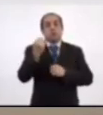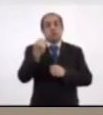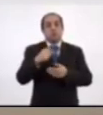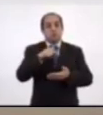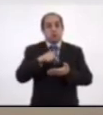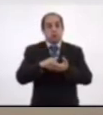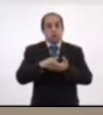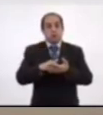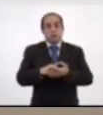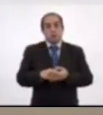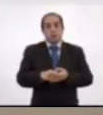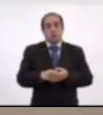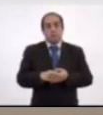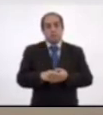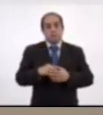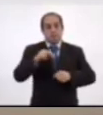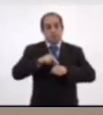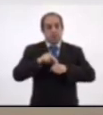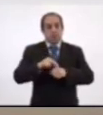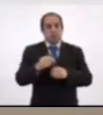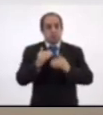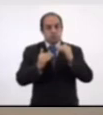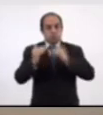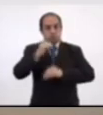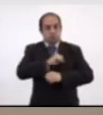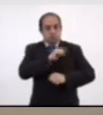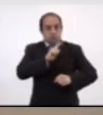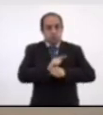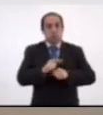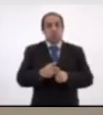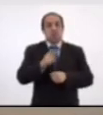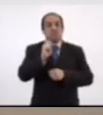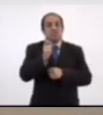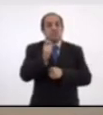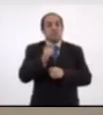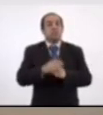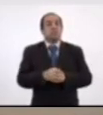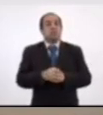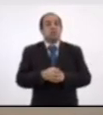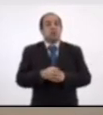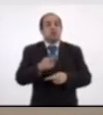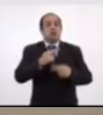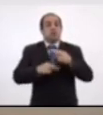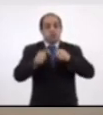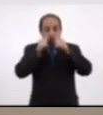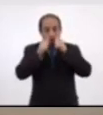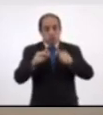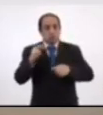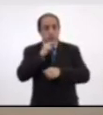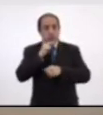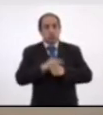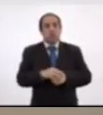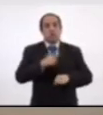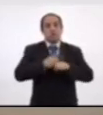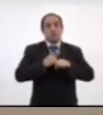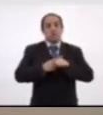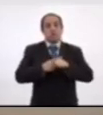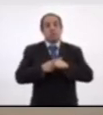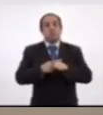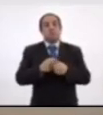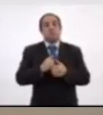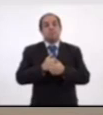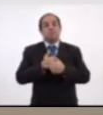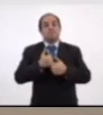alta especialidad. La intención es que volvamos a la atención oportuna, sobre todo de enfermedades crónico-degenerativas, que